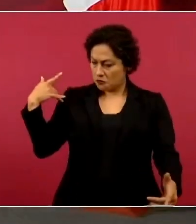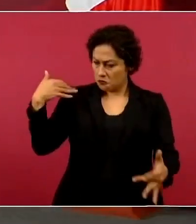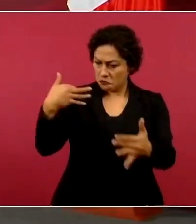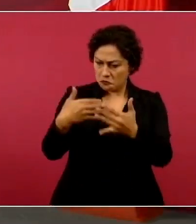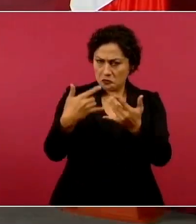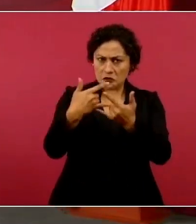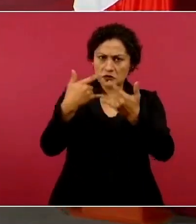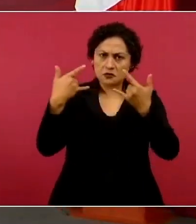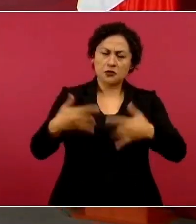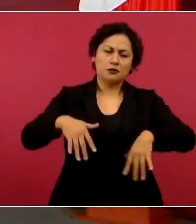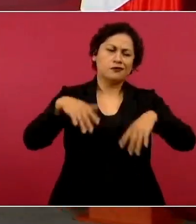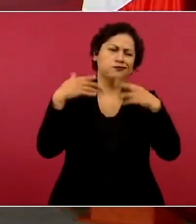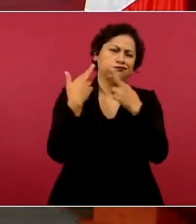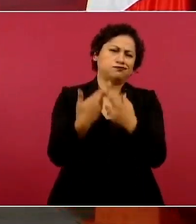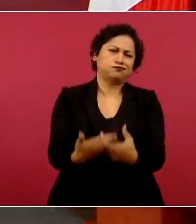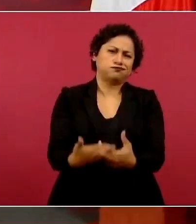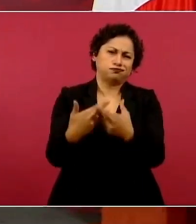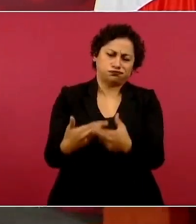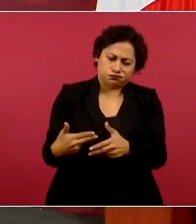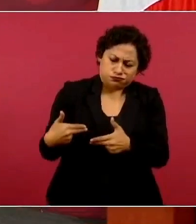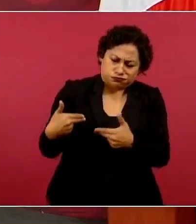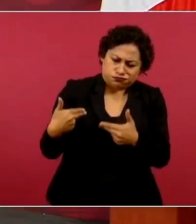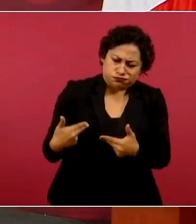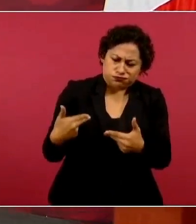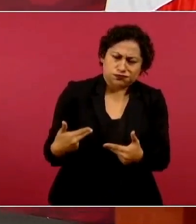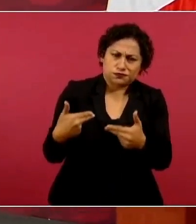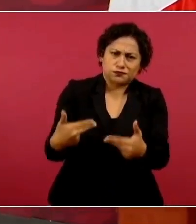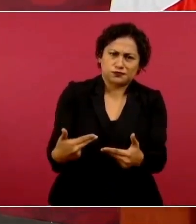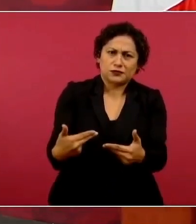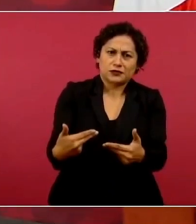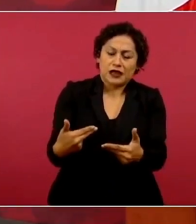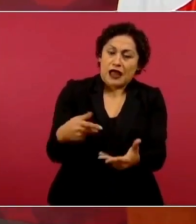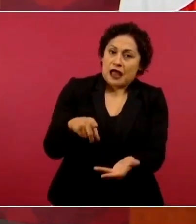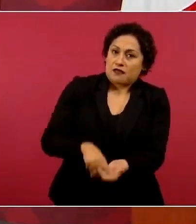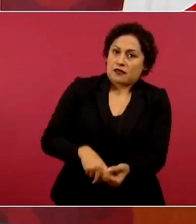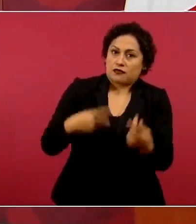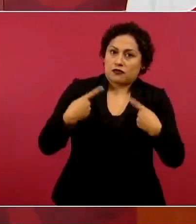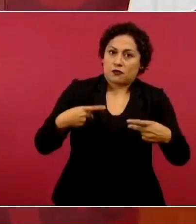y el papel destacadísimo de nuestros